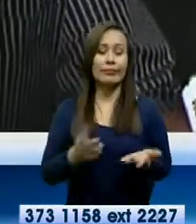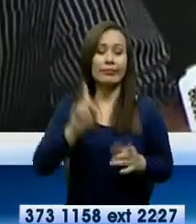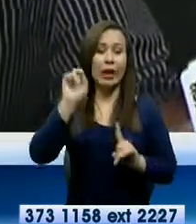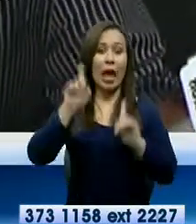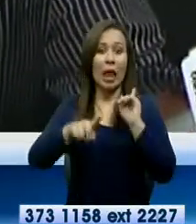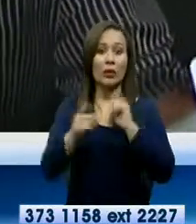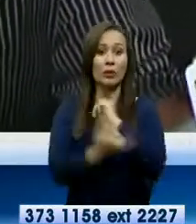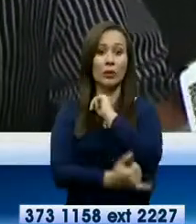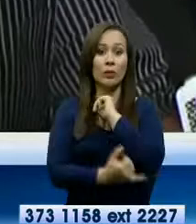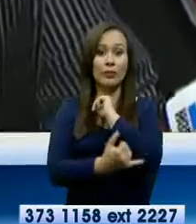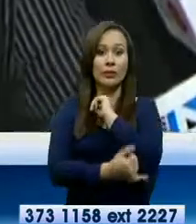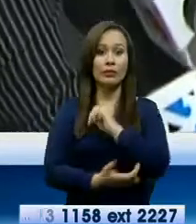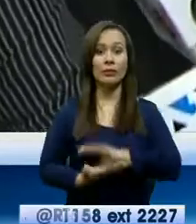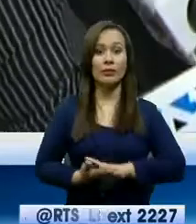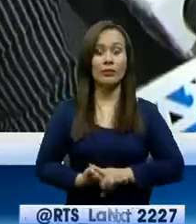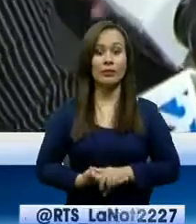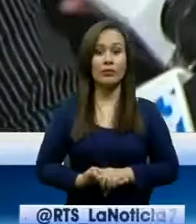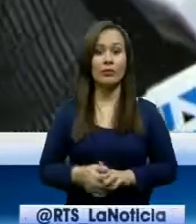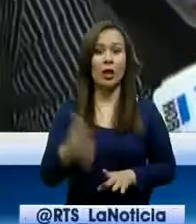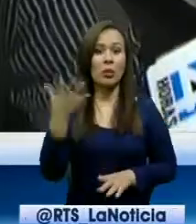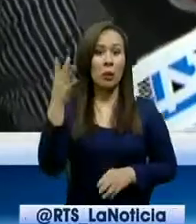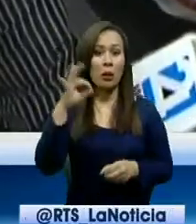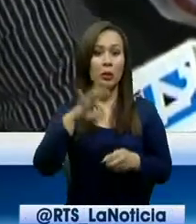ejemplo, no se vota